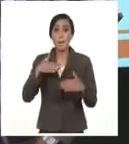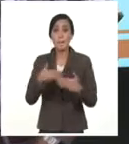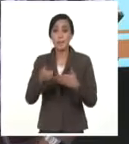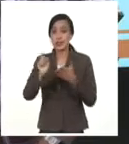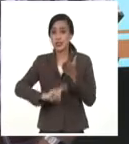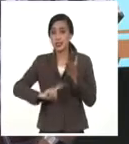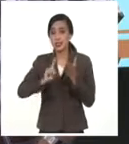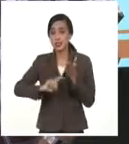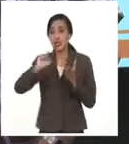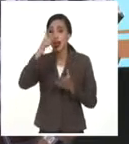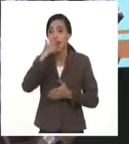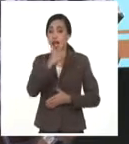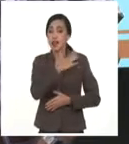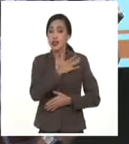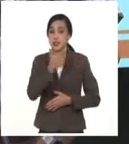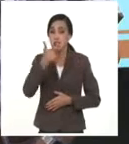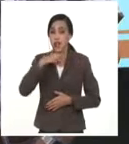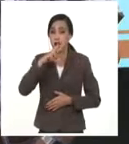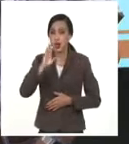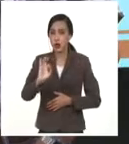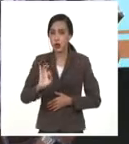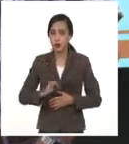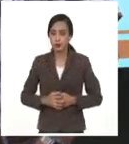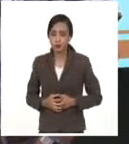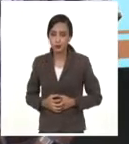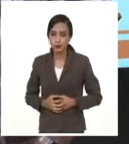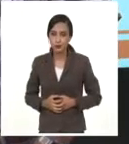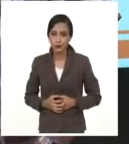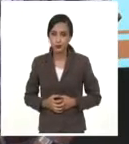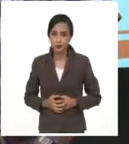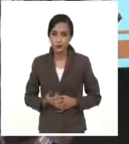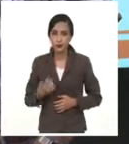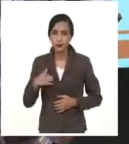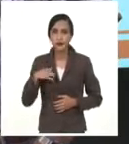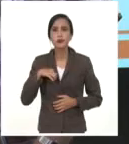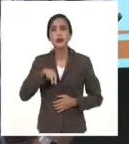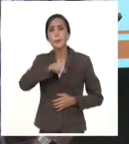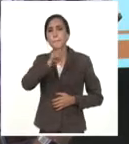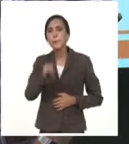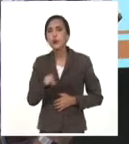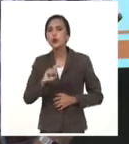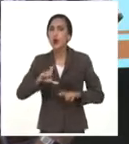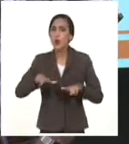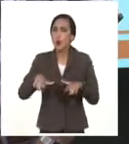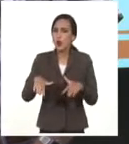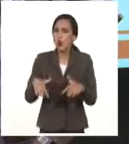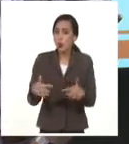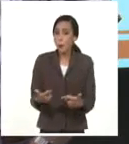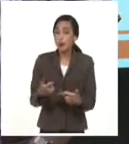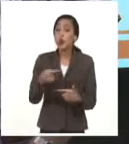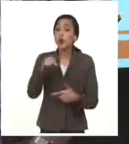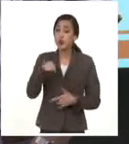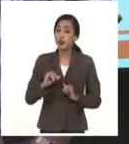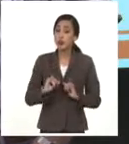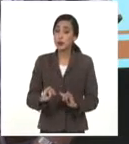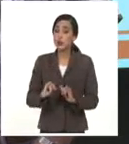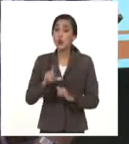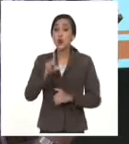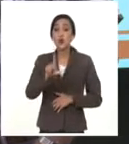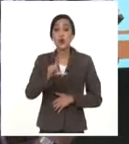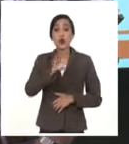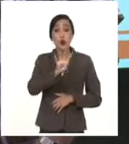Lázaro de Hernández. Lázaro, se cumplió el pronóstico de que este lunes 4 de